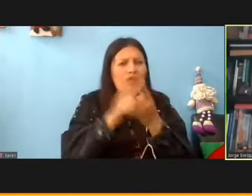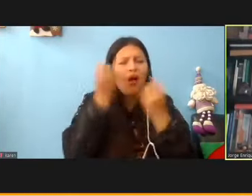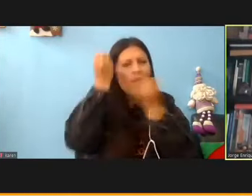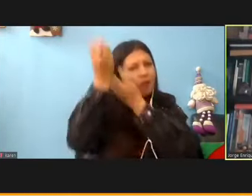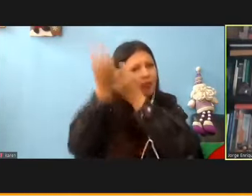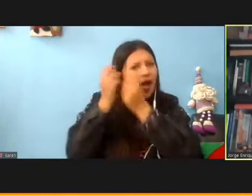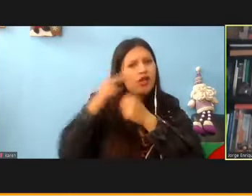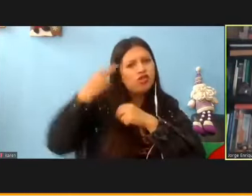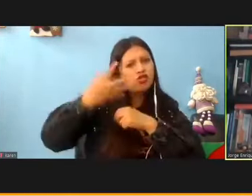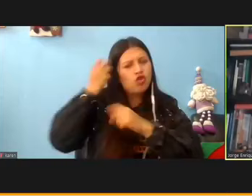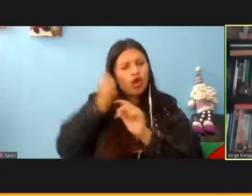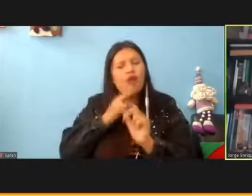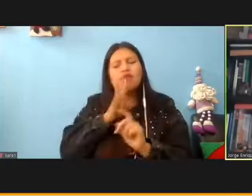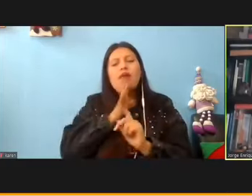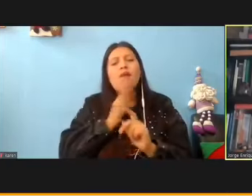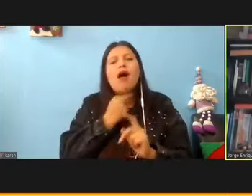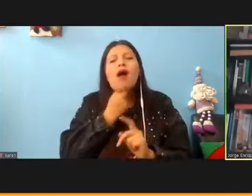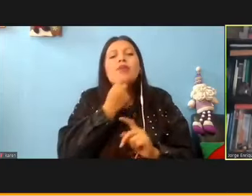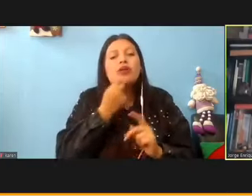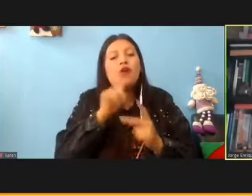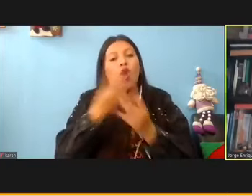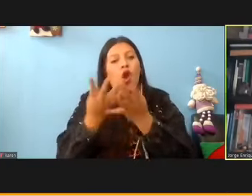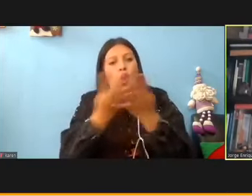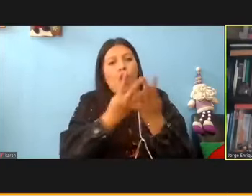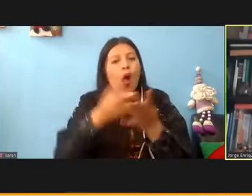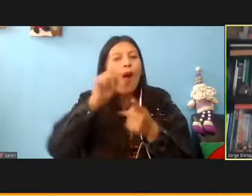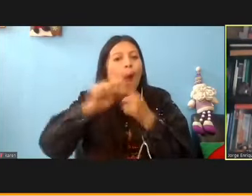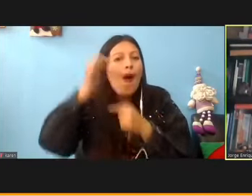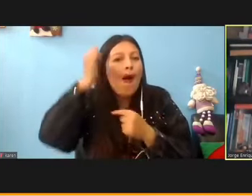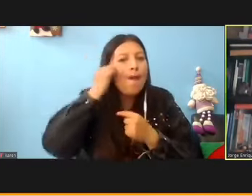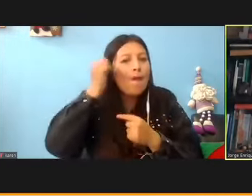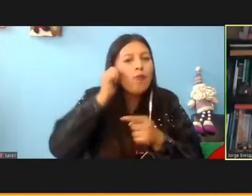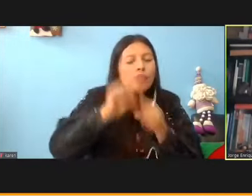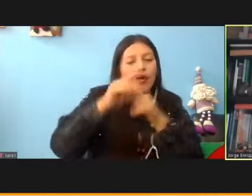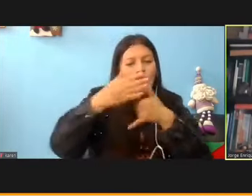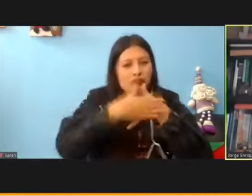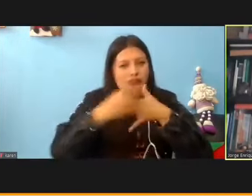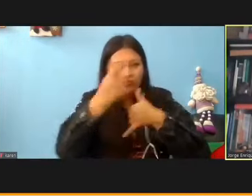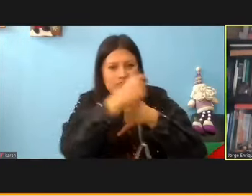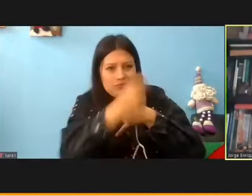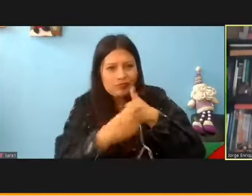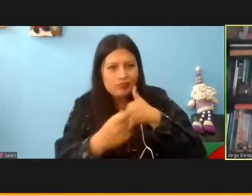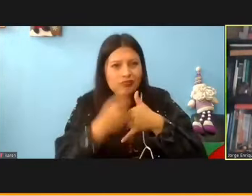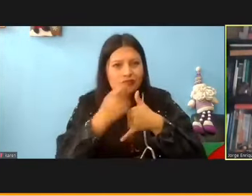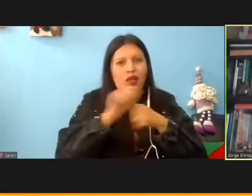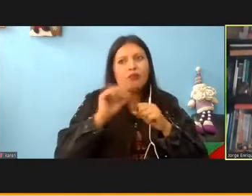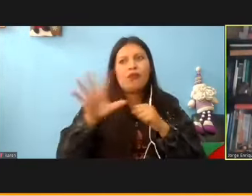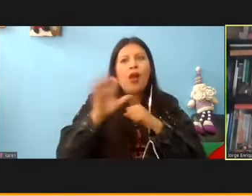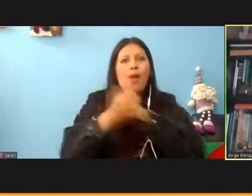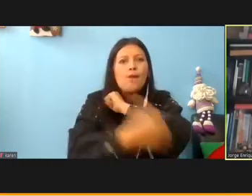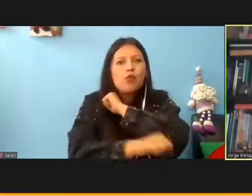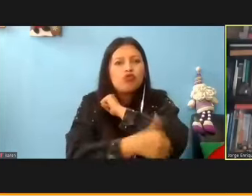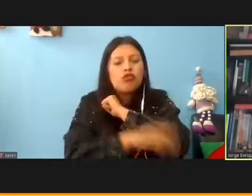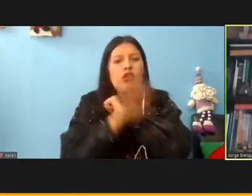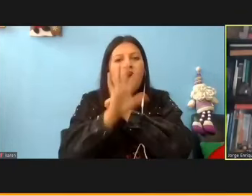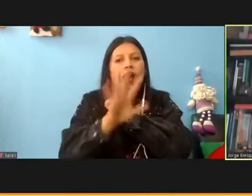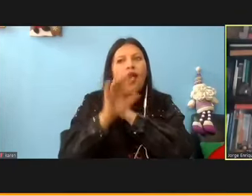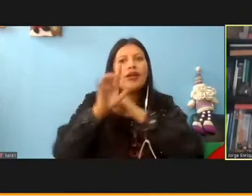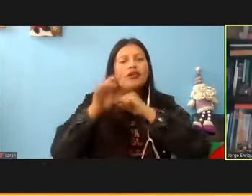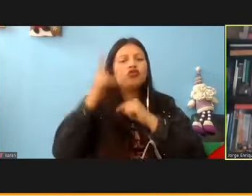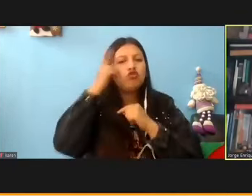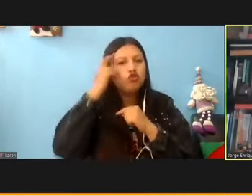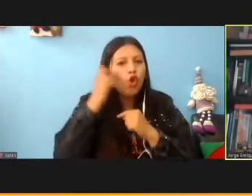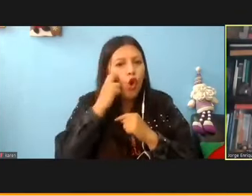Oral, experiencias de redes de maestros de distintos departamentos como el Caquetá, del Chocó, y creo que en el